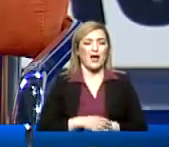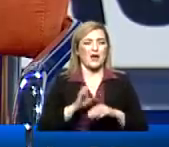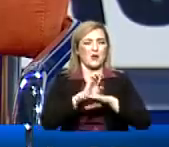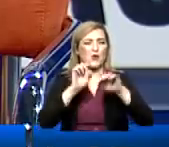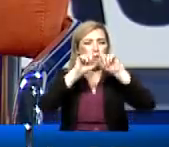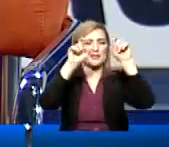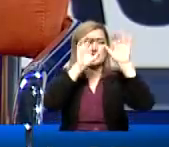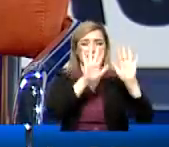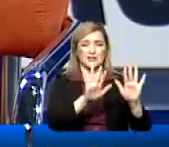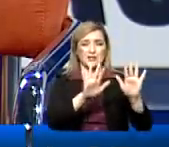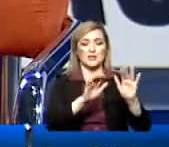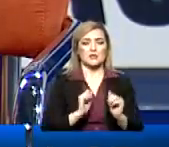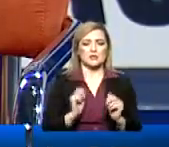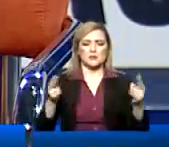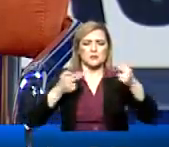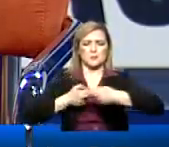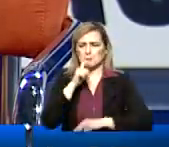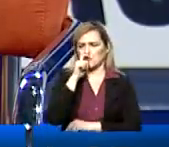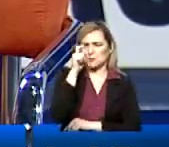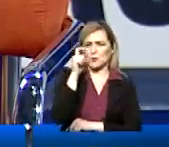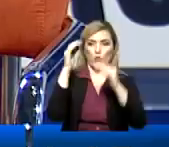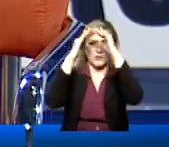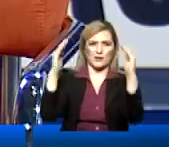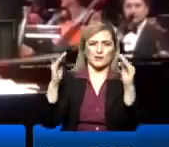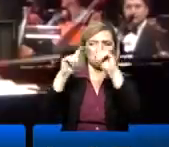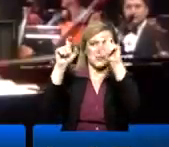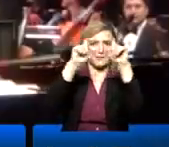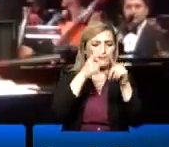lujoso departamento, una casa y compañías en Estados Unidos.